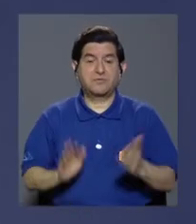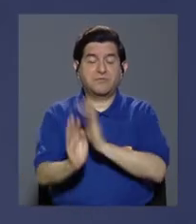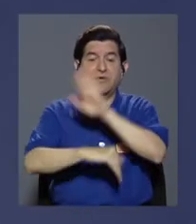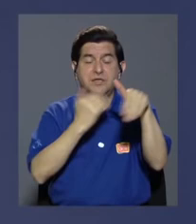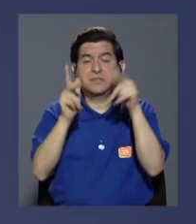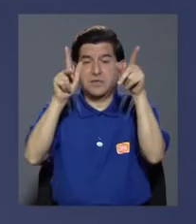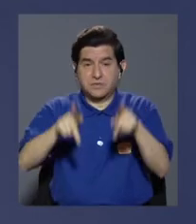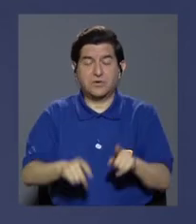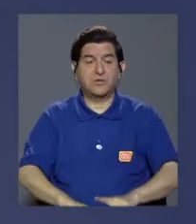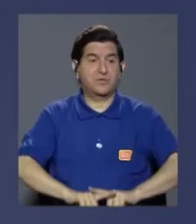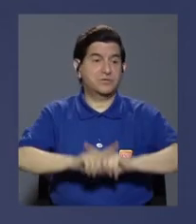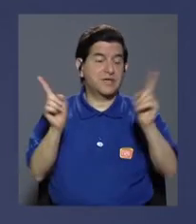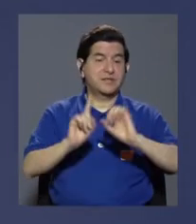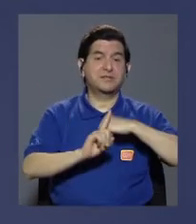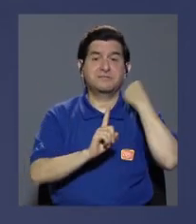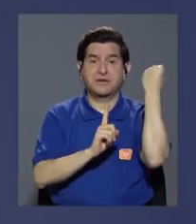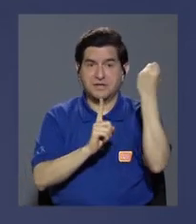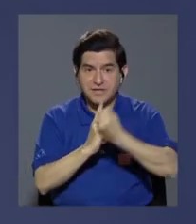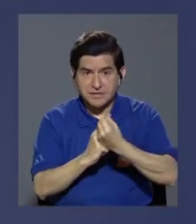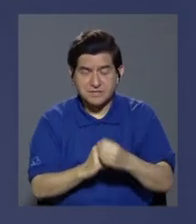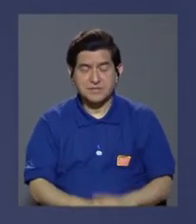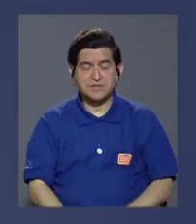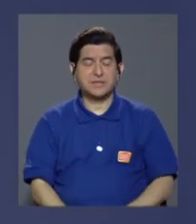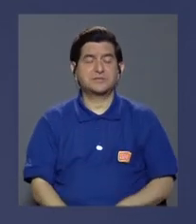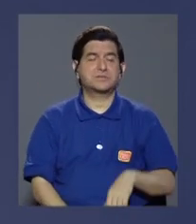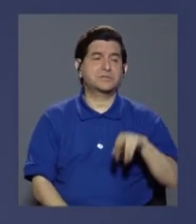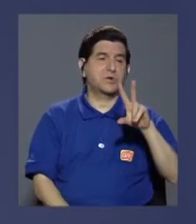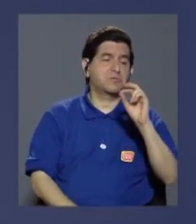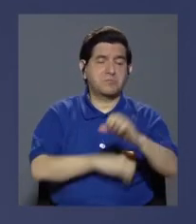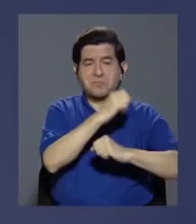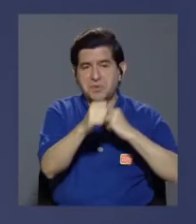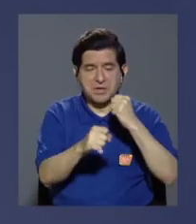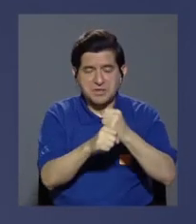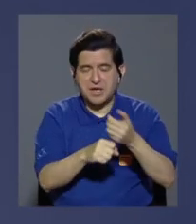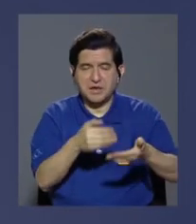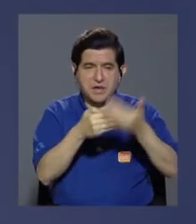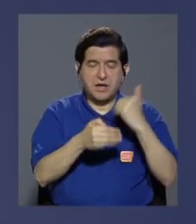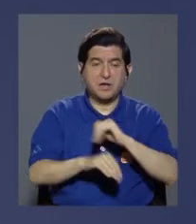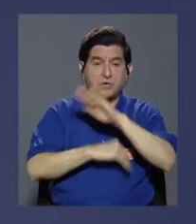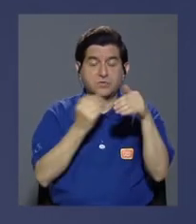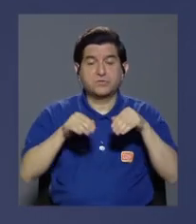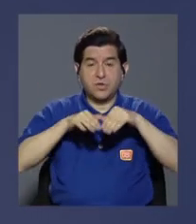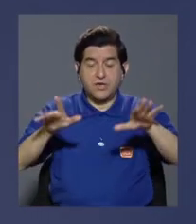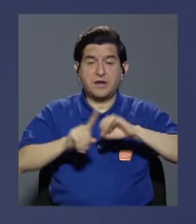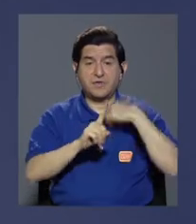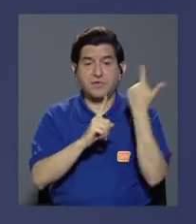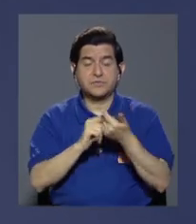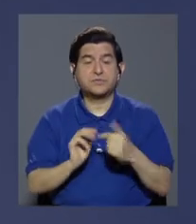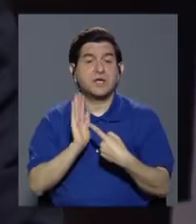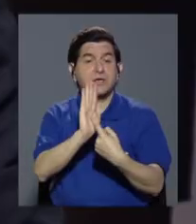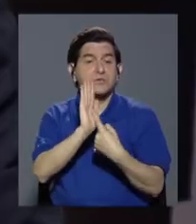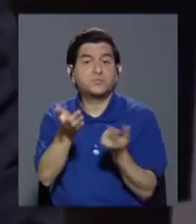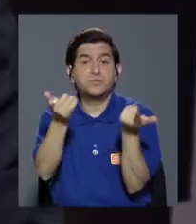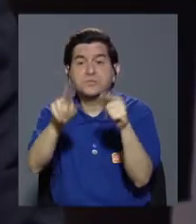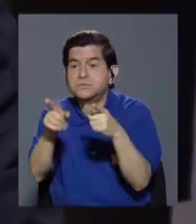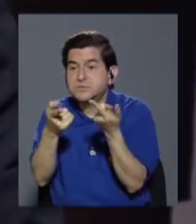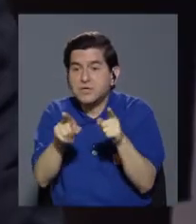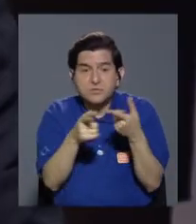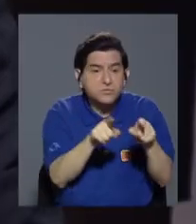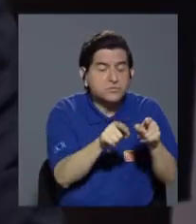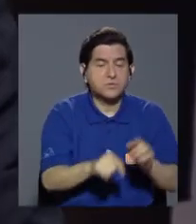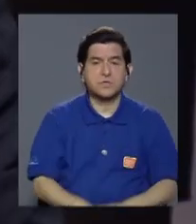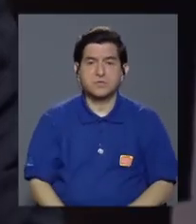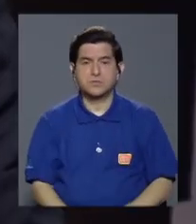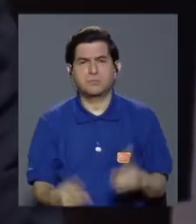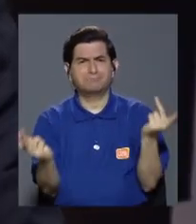porque a diferencia lo que sucedía hace un par de décadas hoy todos los medios de comunicación todas las redes sociales registran lo que sucede y creo que lo más